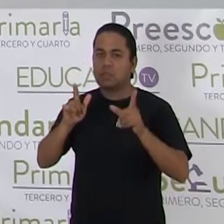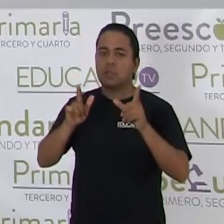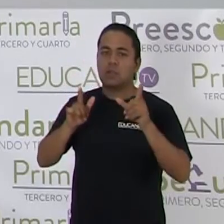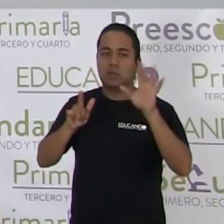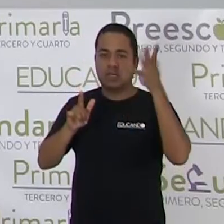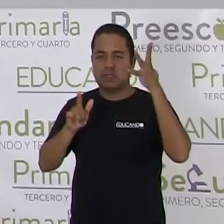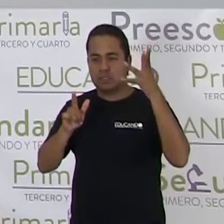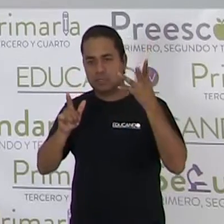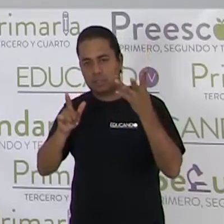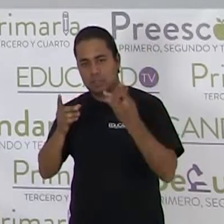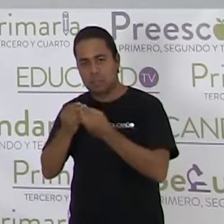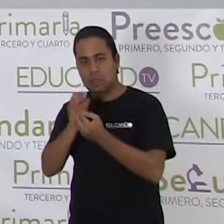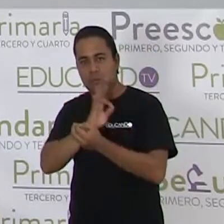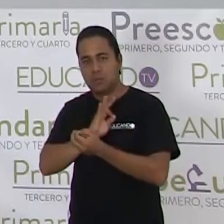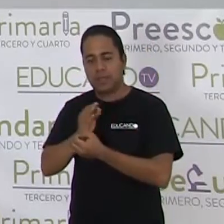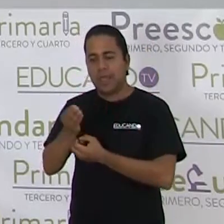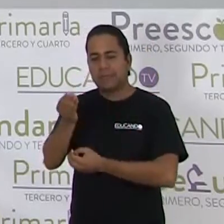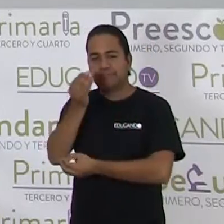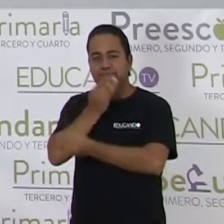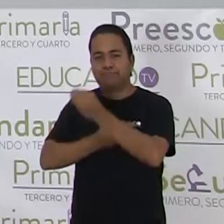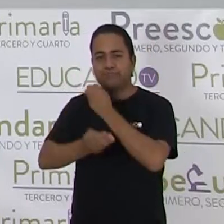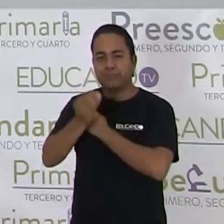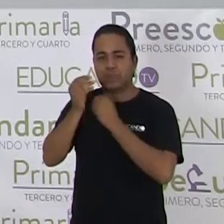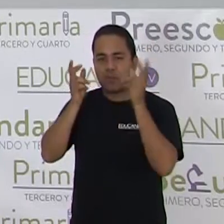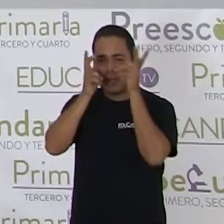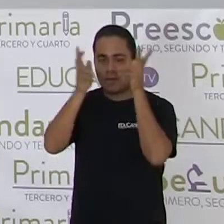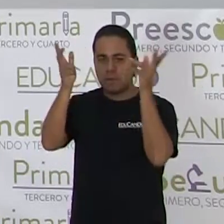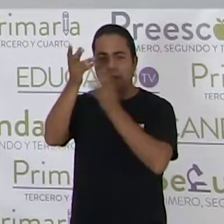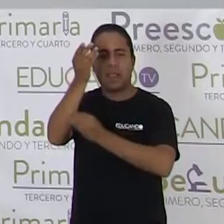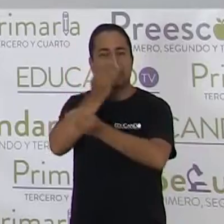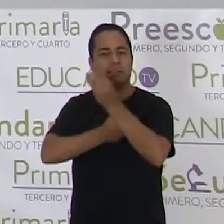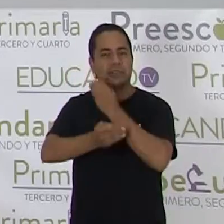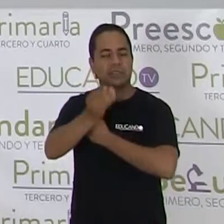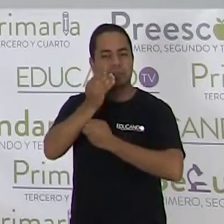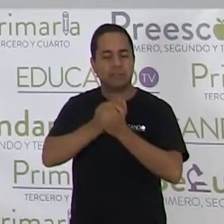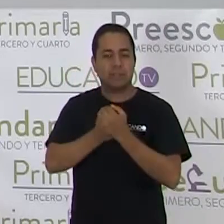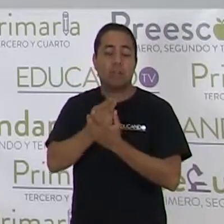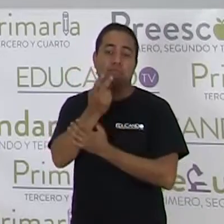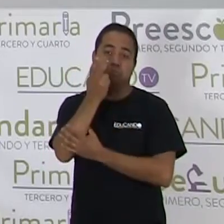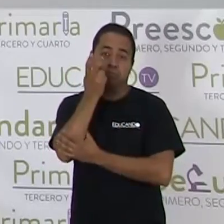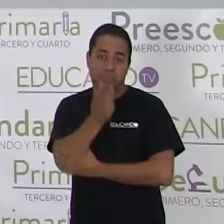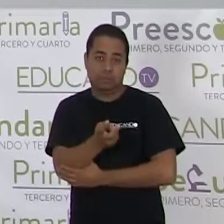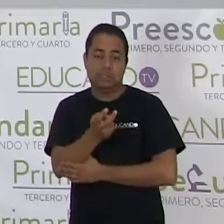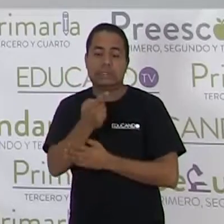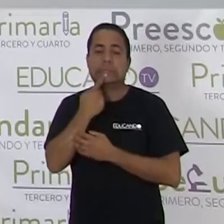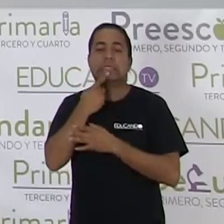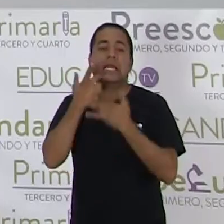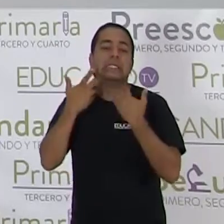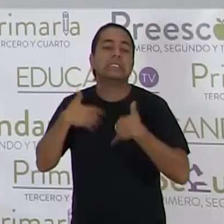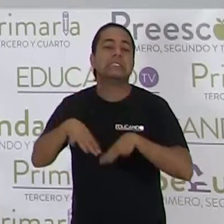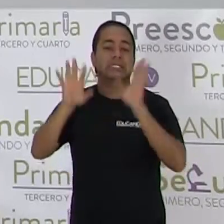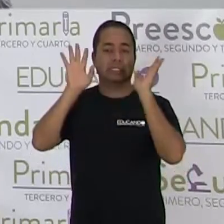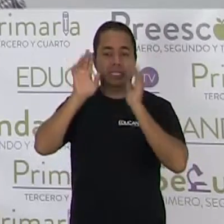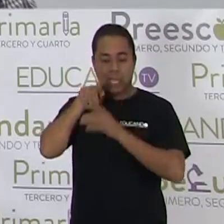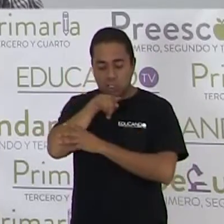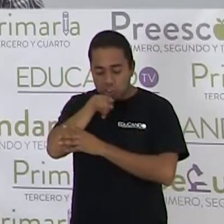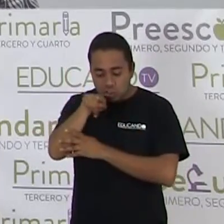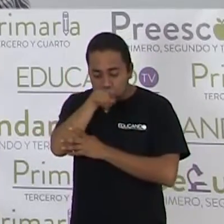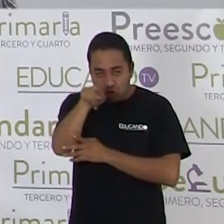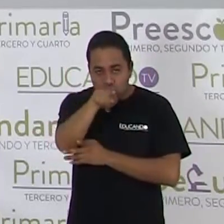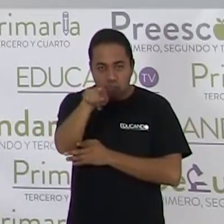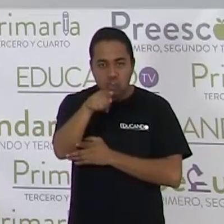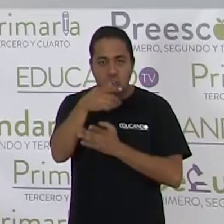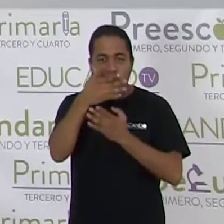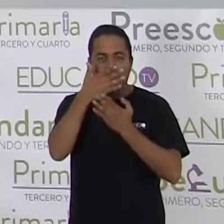pudieran hacer barbacoa de venado. Por eso se dice que el tlacuache